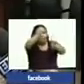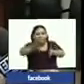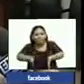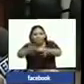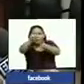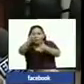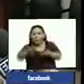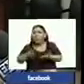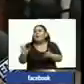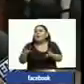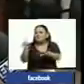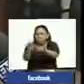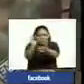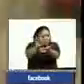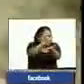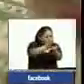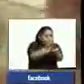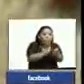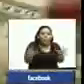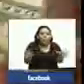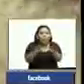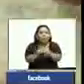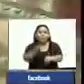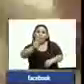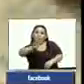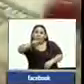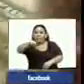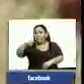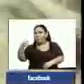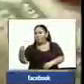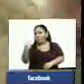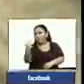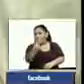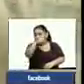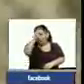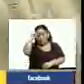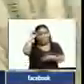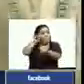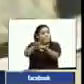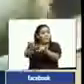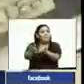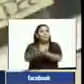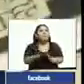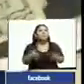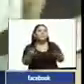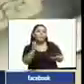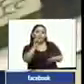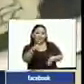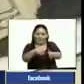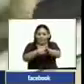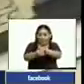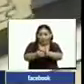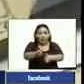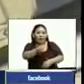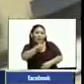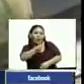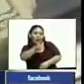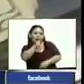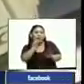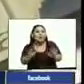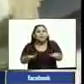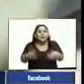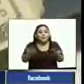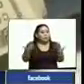suprimen, 4 mil plazas que se suprimen. Y como les mencionaba al inicio de este enlace, bueno, las